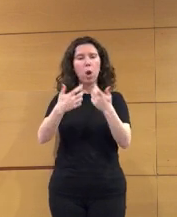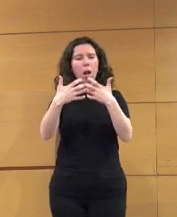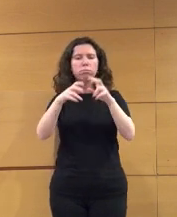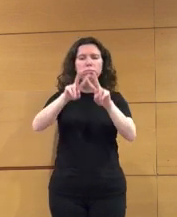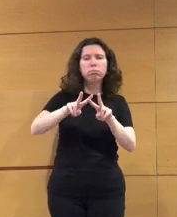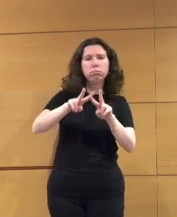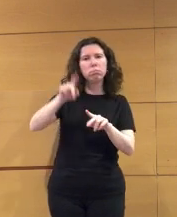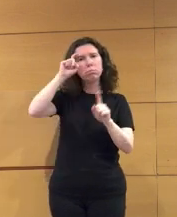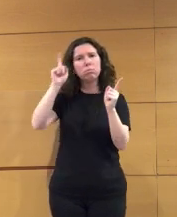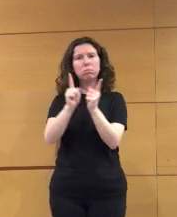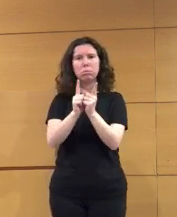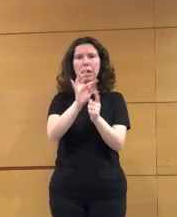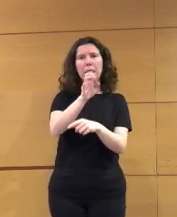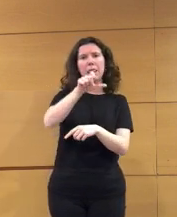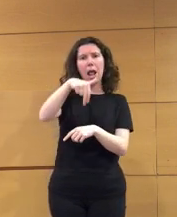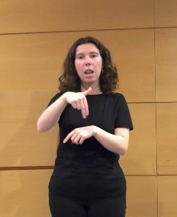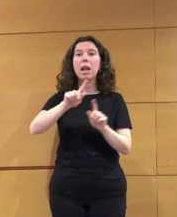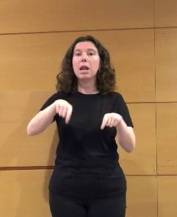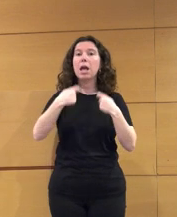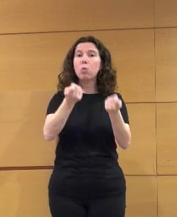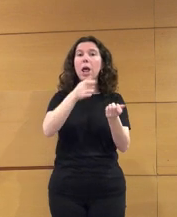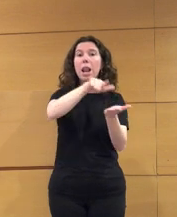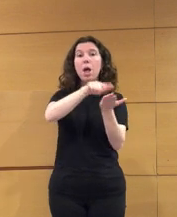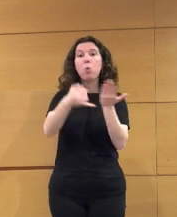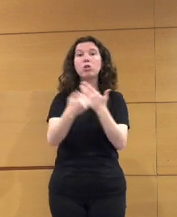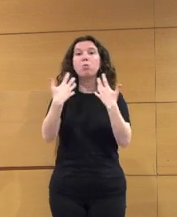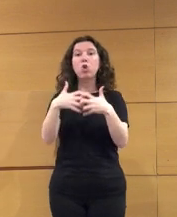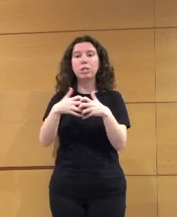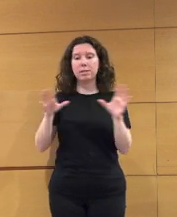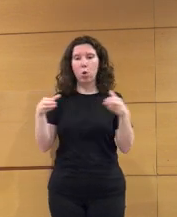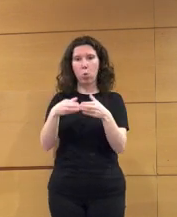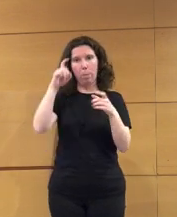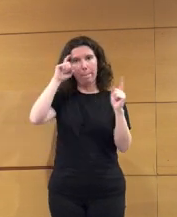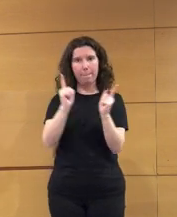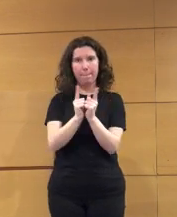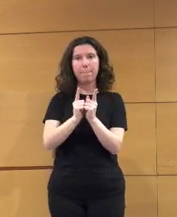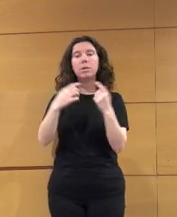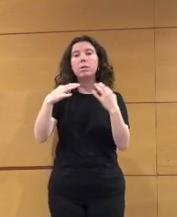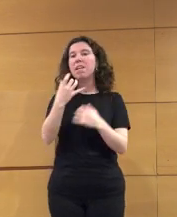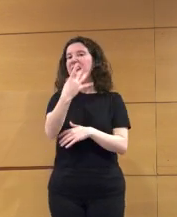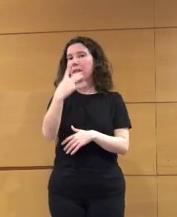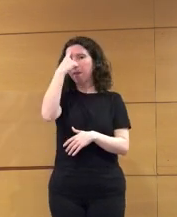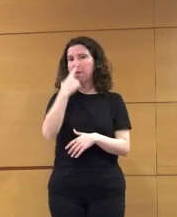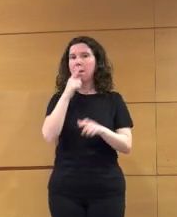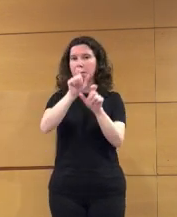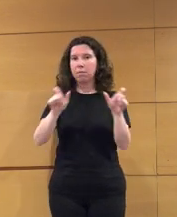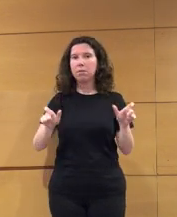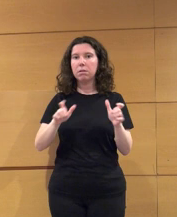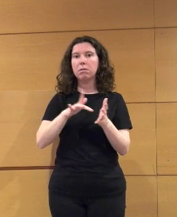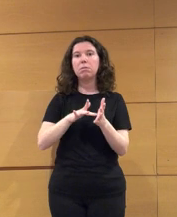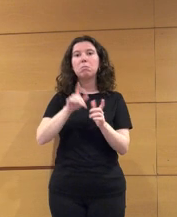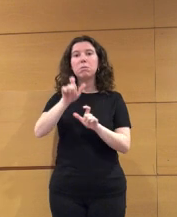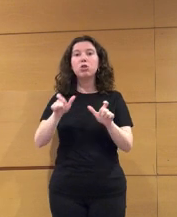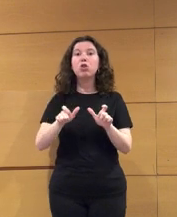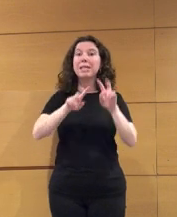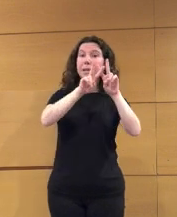en catalán de Natural Language Processing Group. Somos aproximadamente unos 15 miembros, entre investigadores,